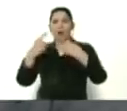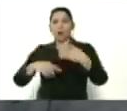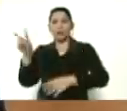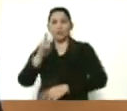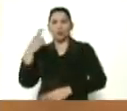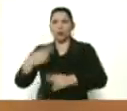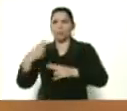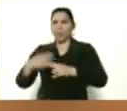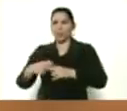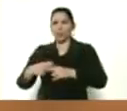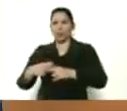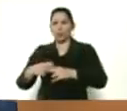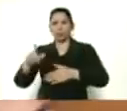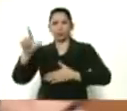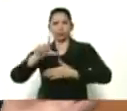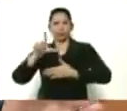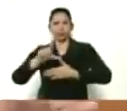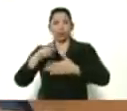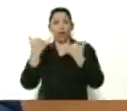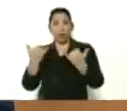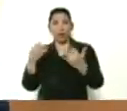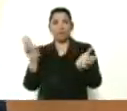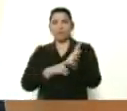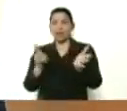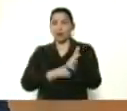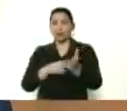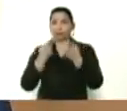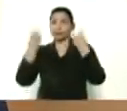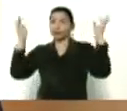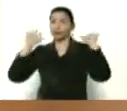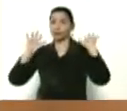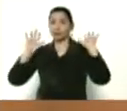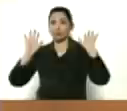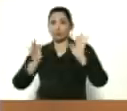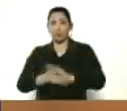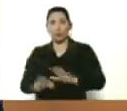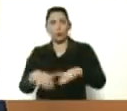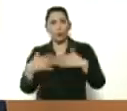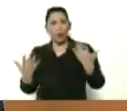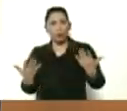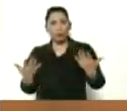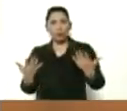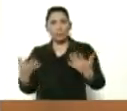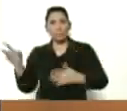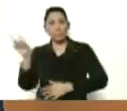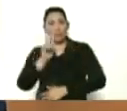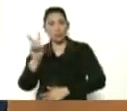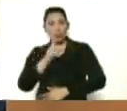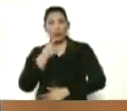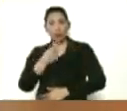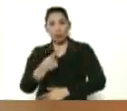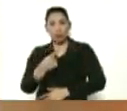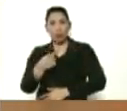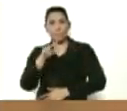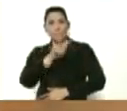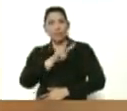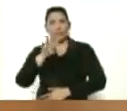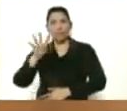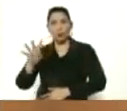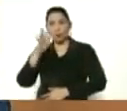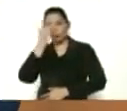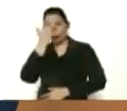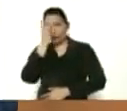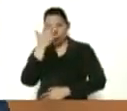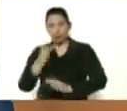para los vecinos, ahora la verdad es la verdad. Así como cuando Venezuela dijo el 24 de